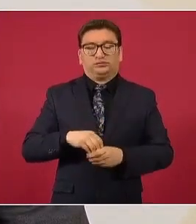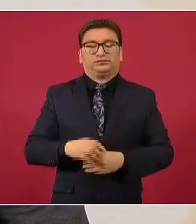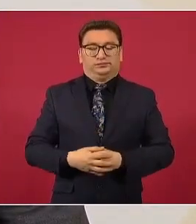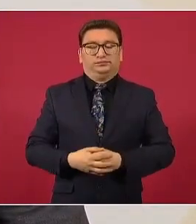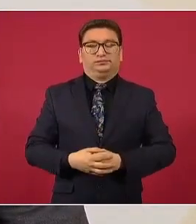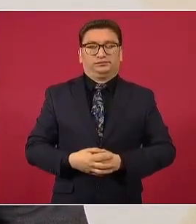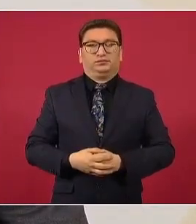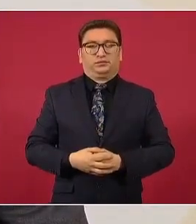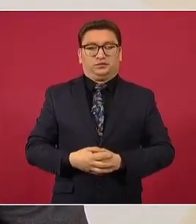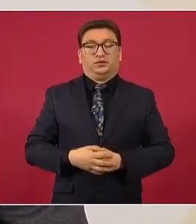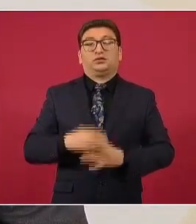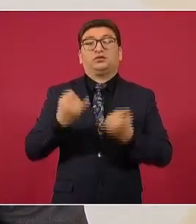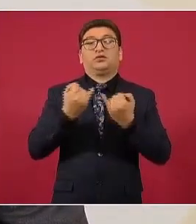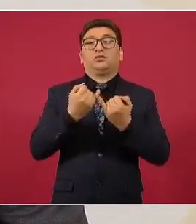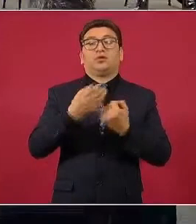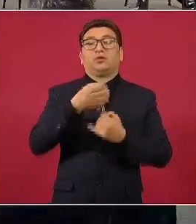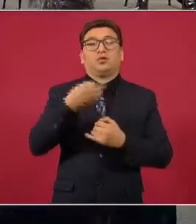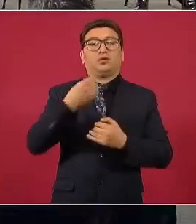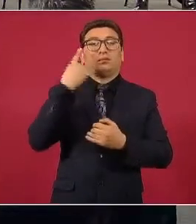de pago